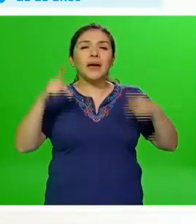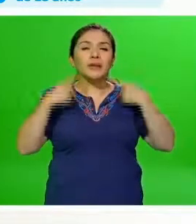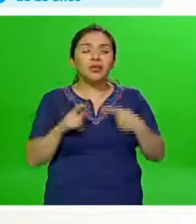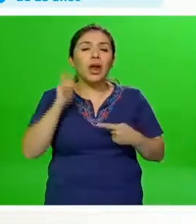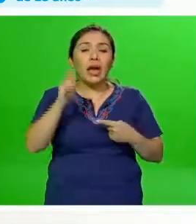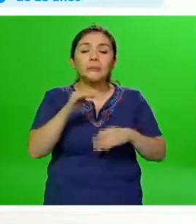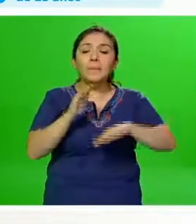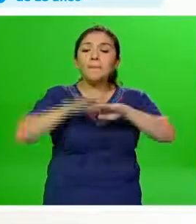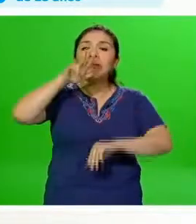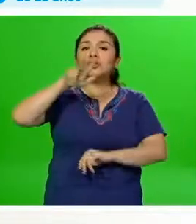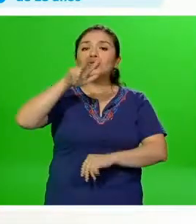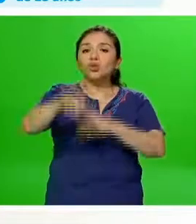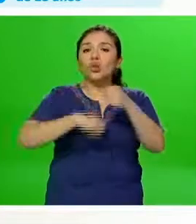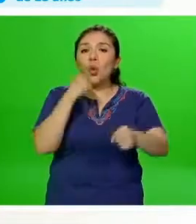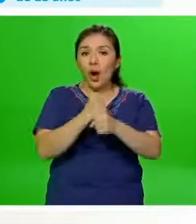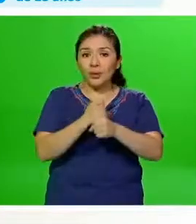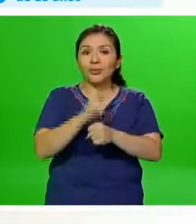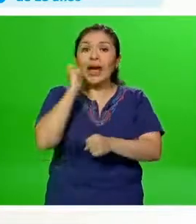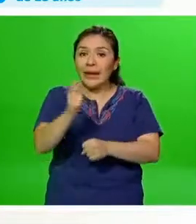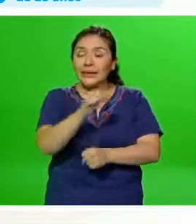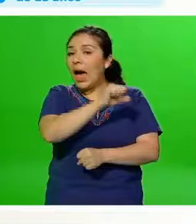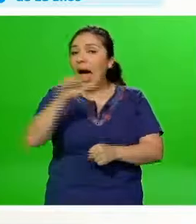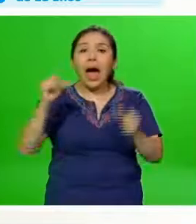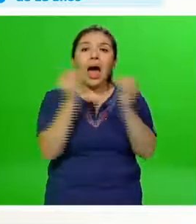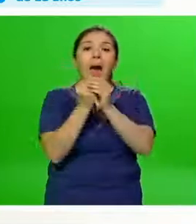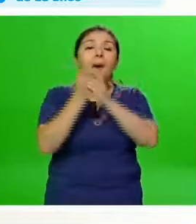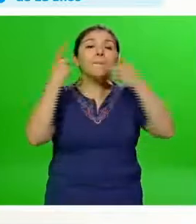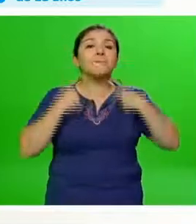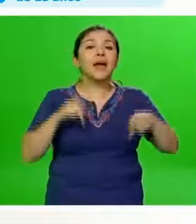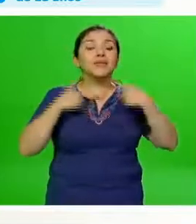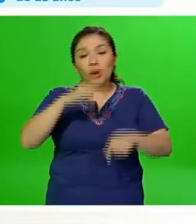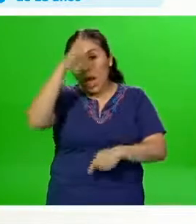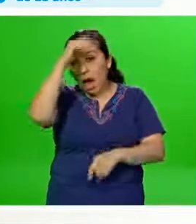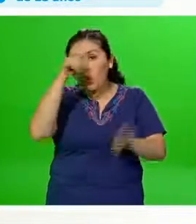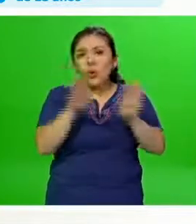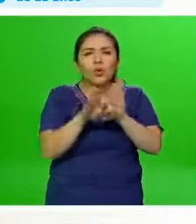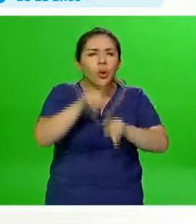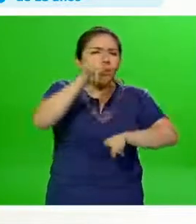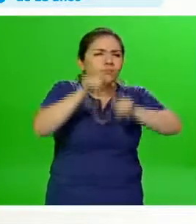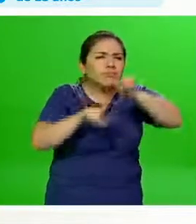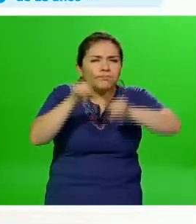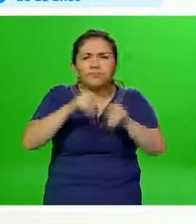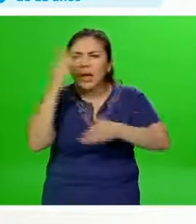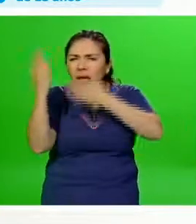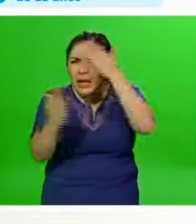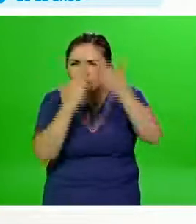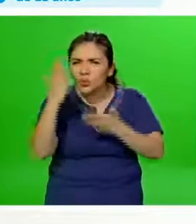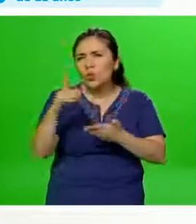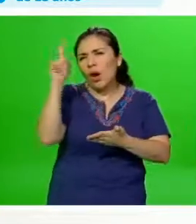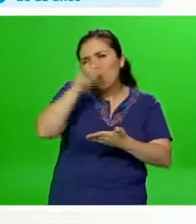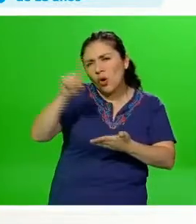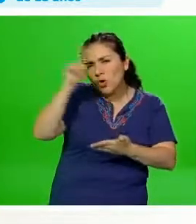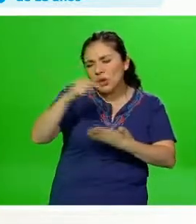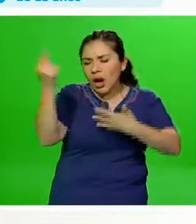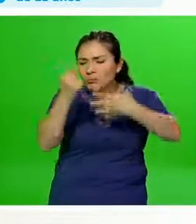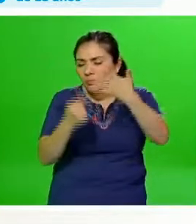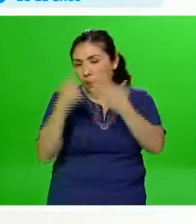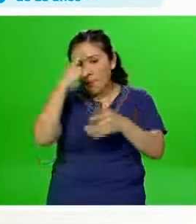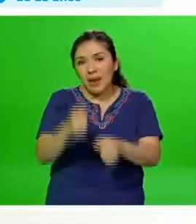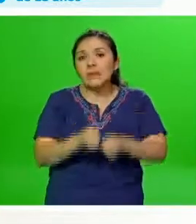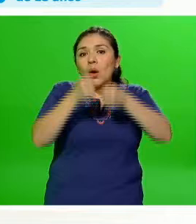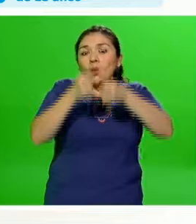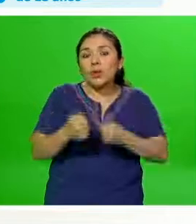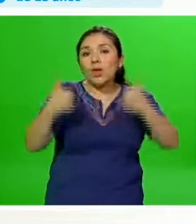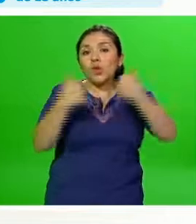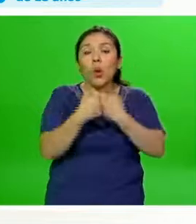mayor de 18 años, que son las que en este momento, y en base a los diferentes estudios y reportes de seguridad de